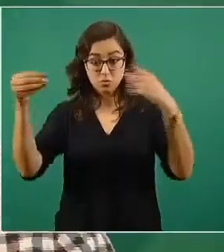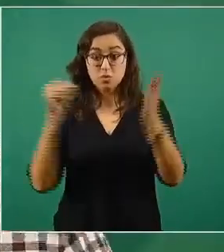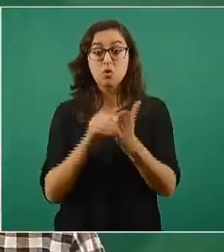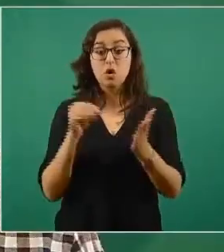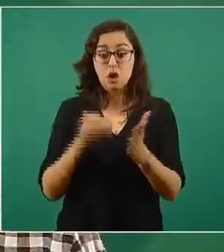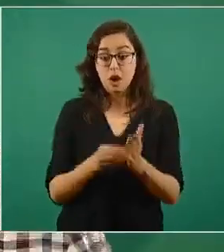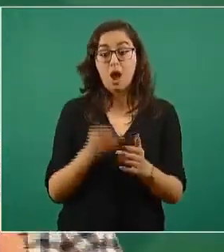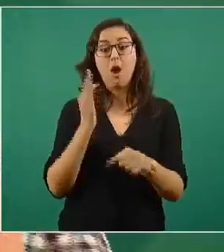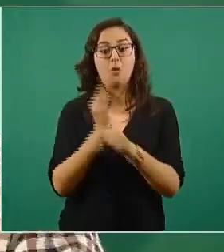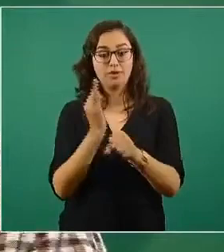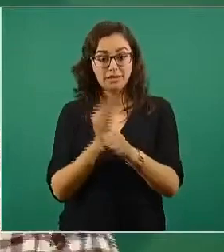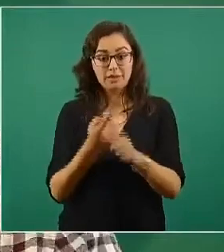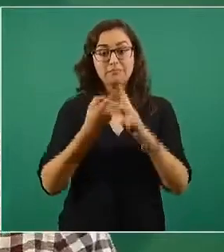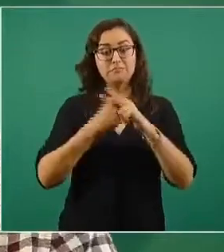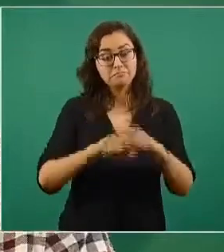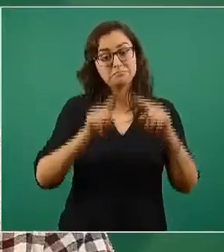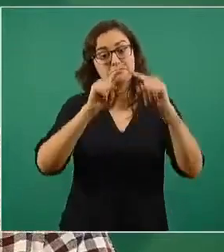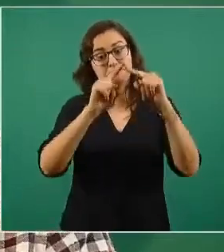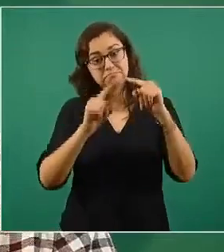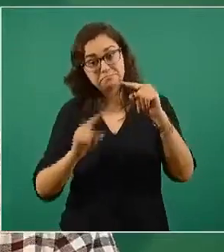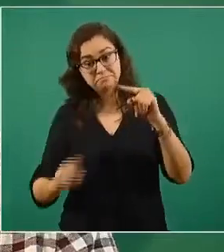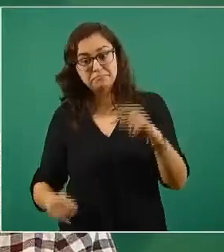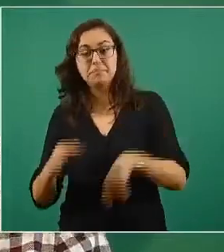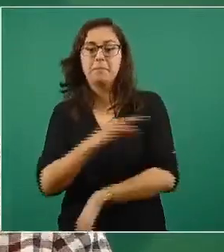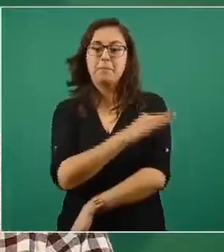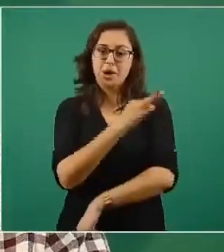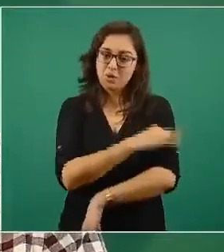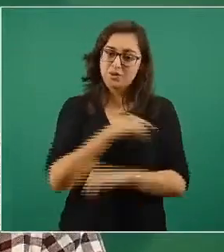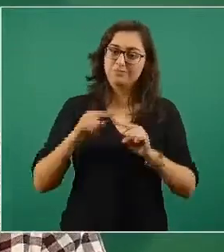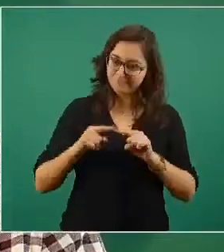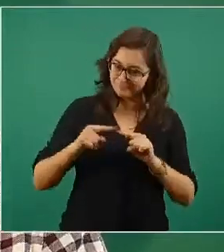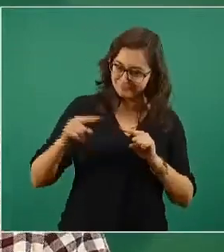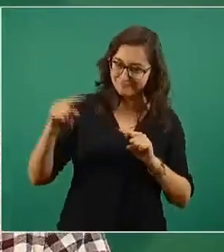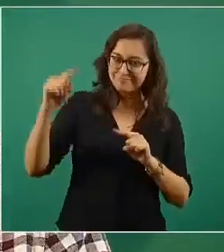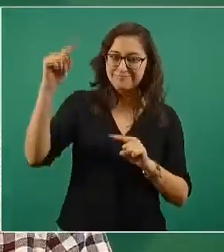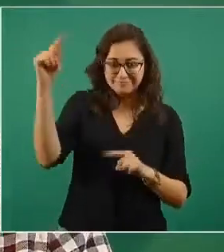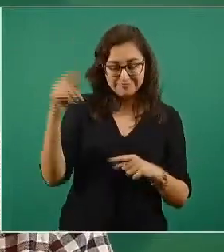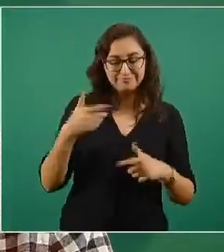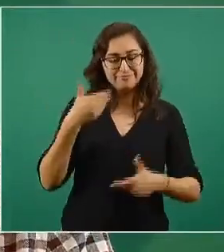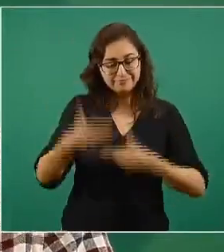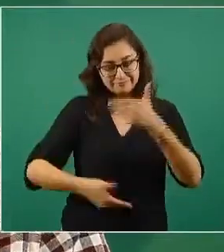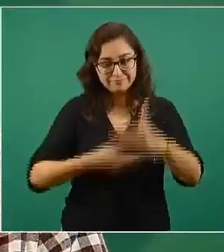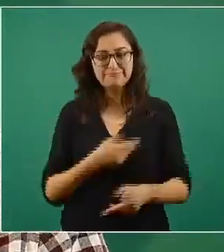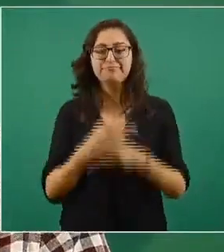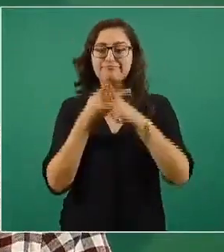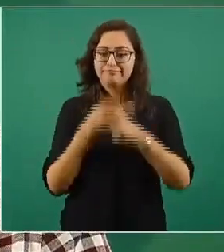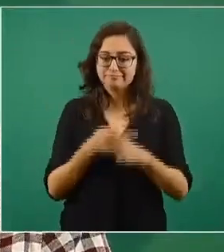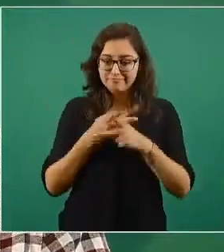baja. La vacunación va para adelante. Sigamos con calma,